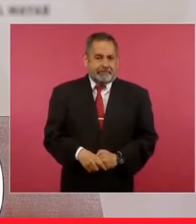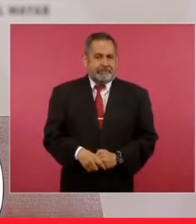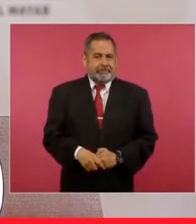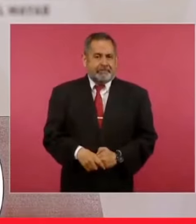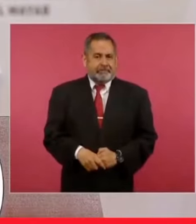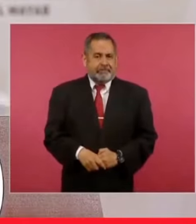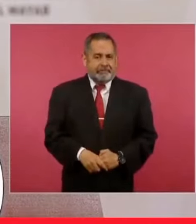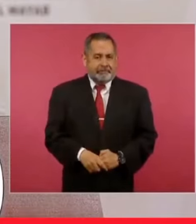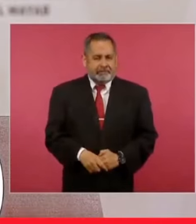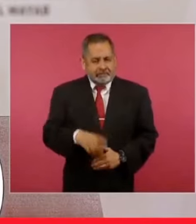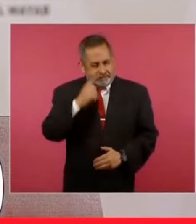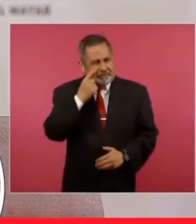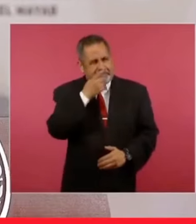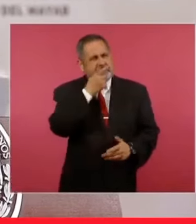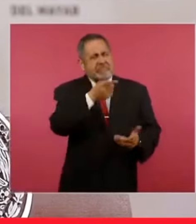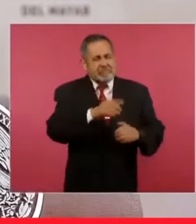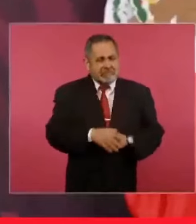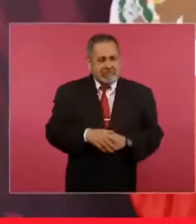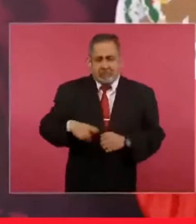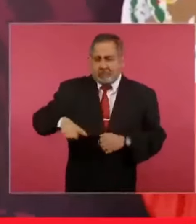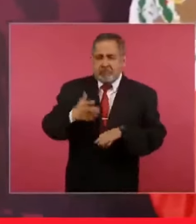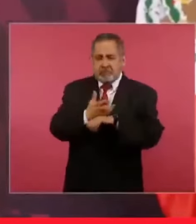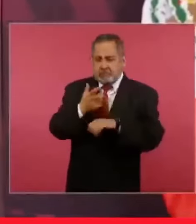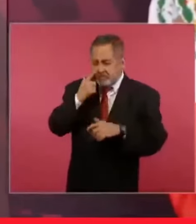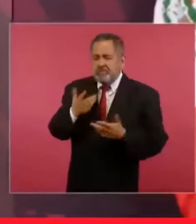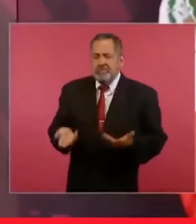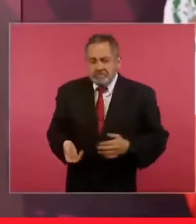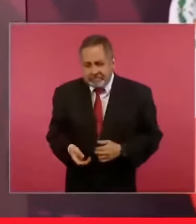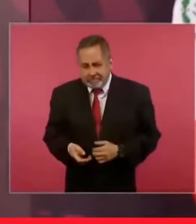para ver qué dicen los del gobierno de Estados Unidos,